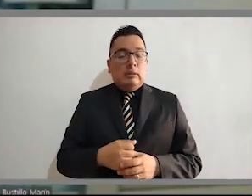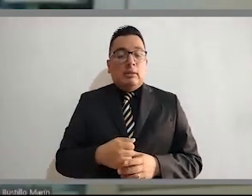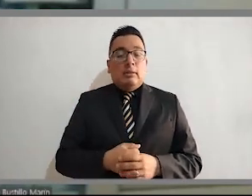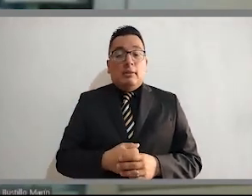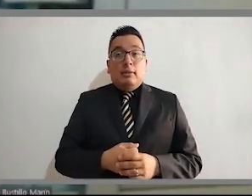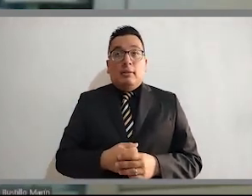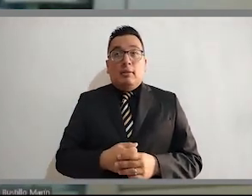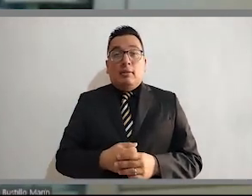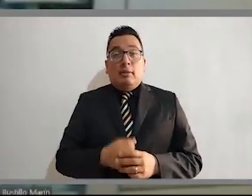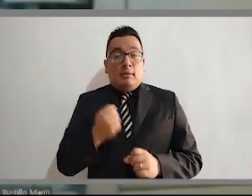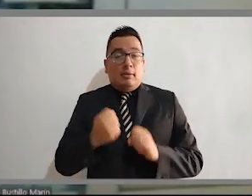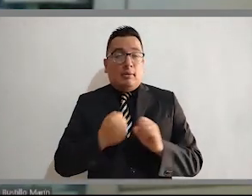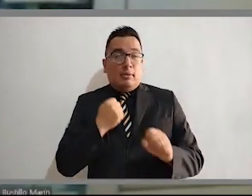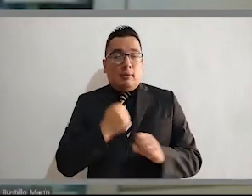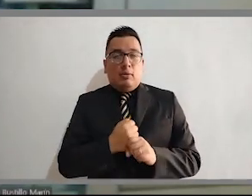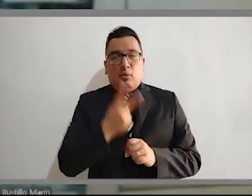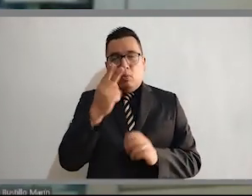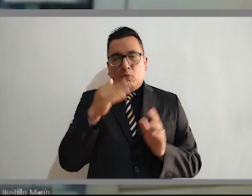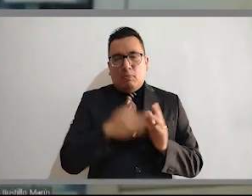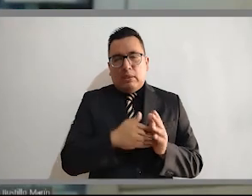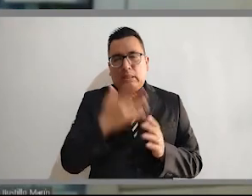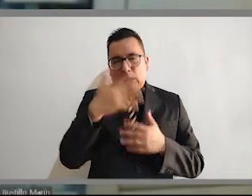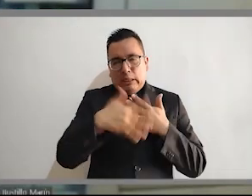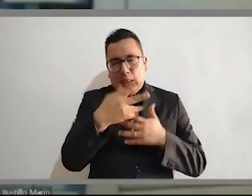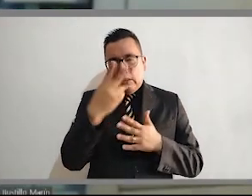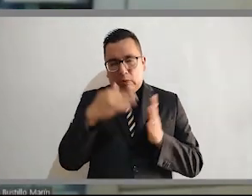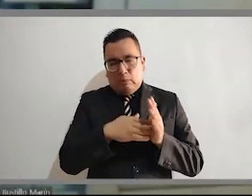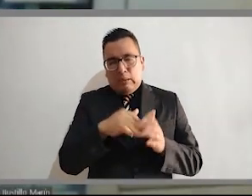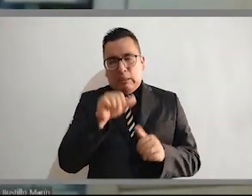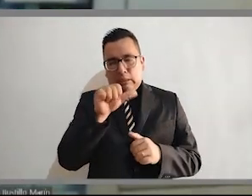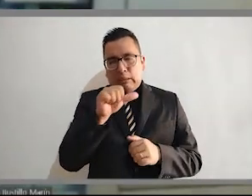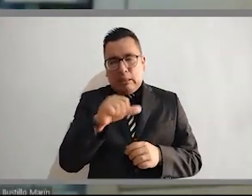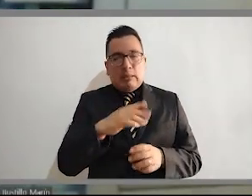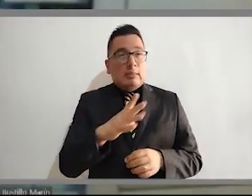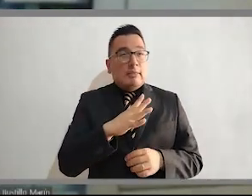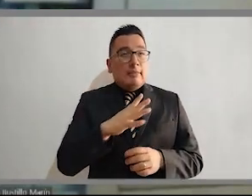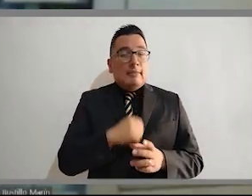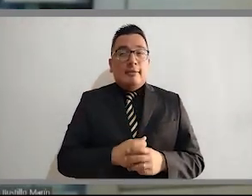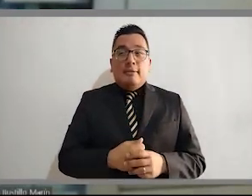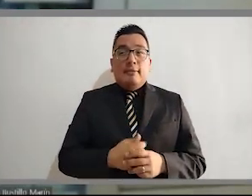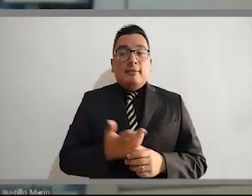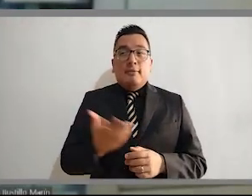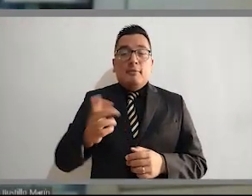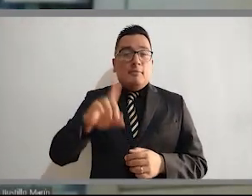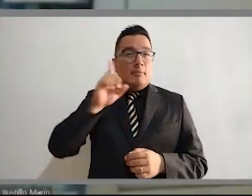género en los años de 2000, sobre todo 2015, 2016.